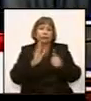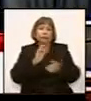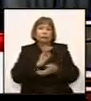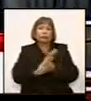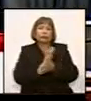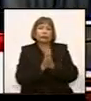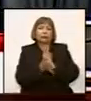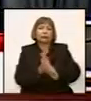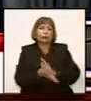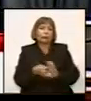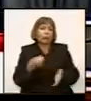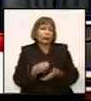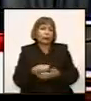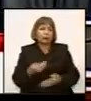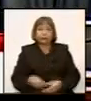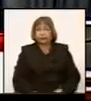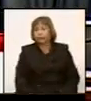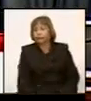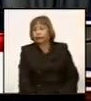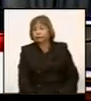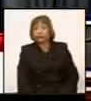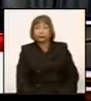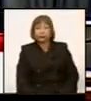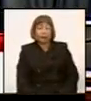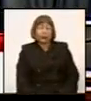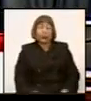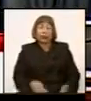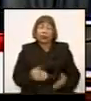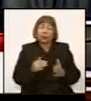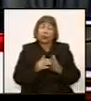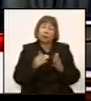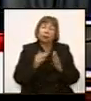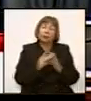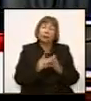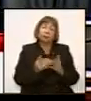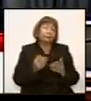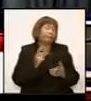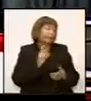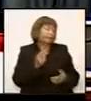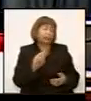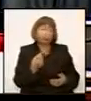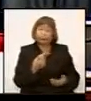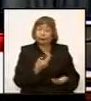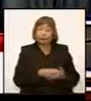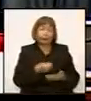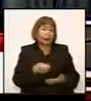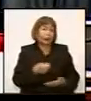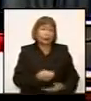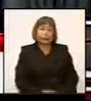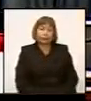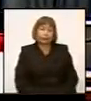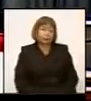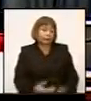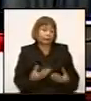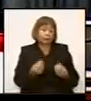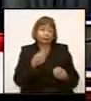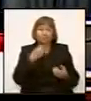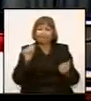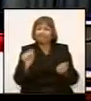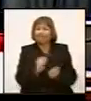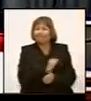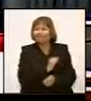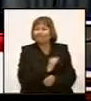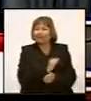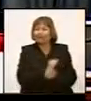años gratis en esa vivienda. En una vivienda que no solamente no pagan, sino que muchas veces